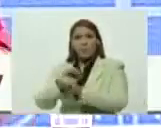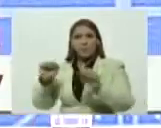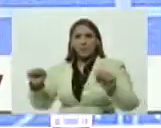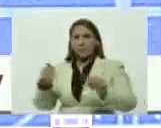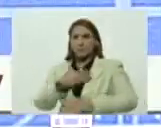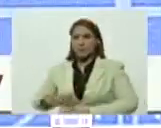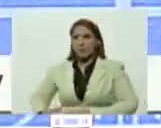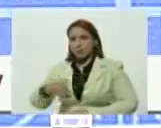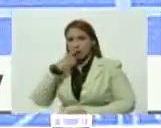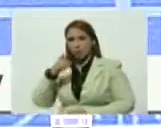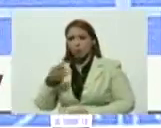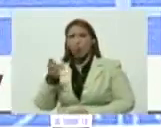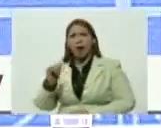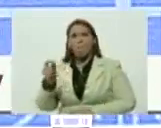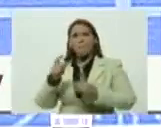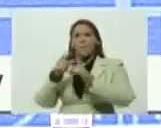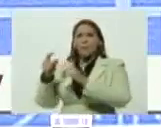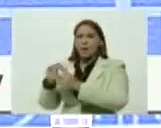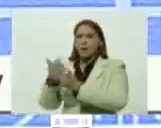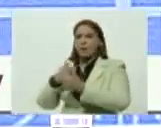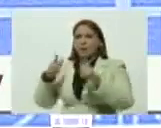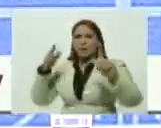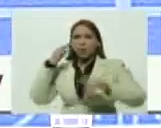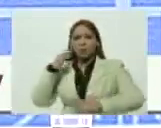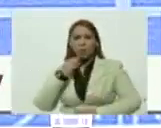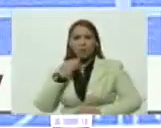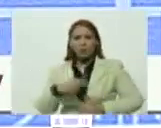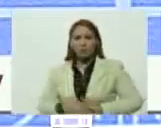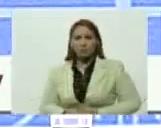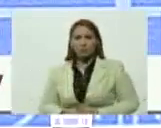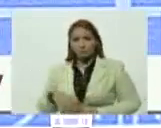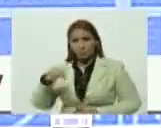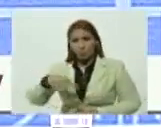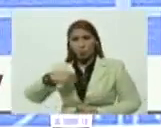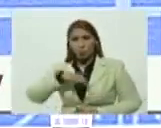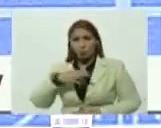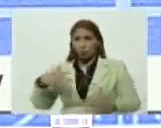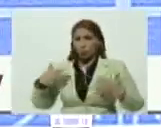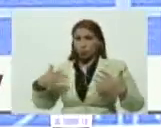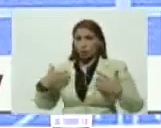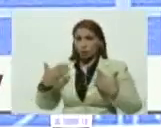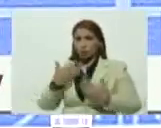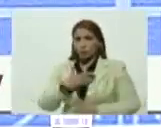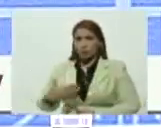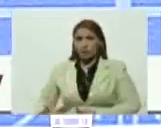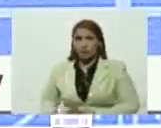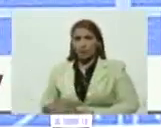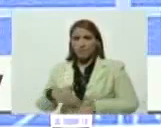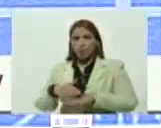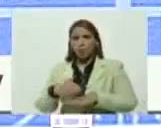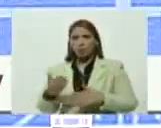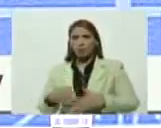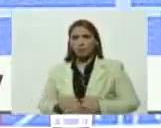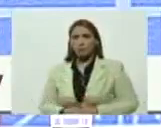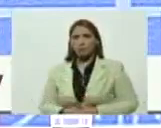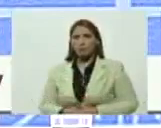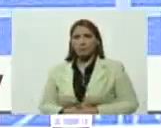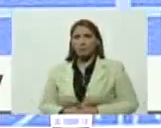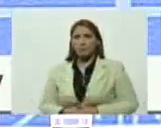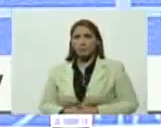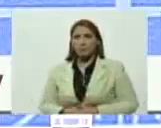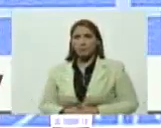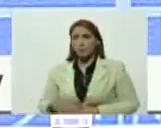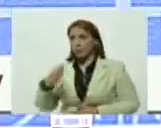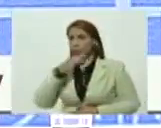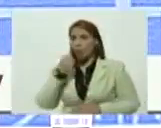frase del libertador Simón Bolívar, y hoy estamos muy contentos, presidente, porque indudablemente no ha